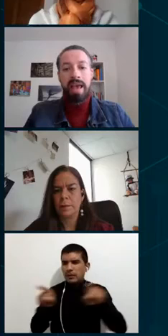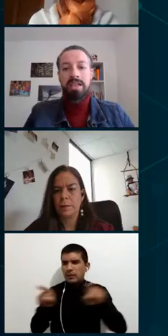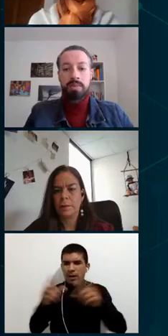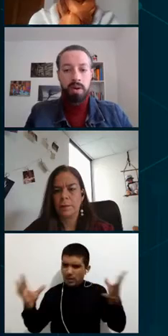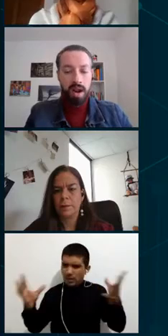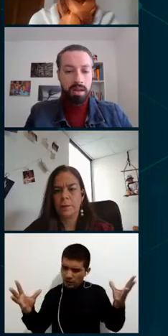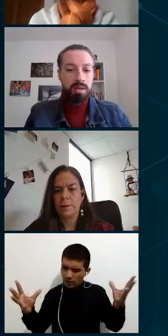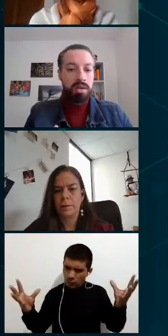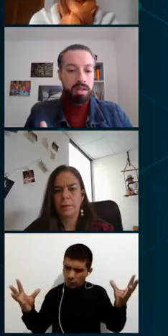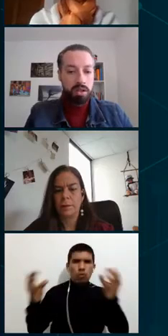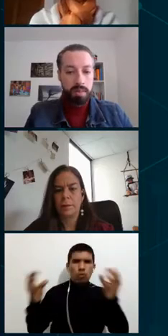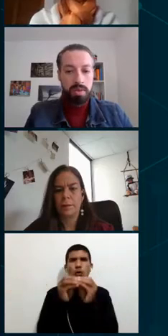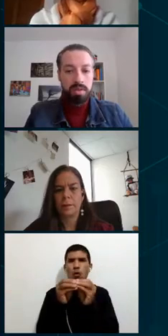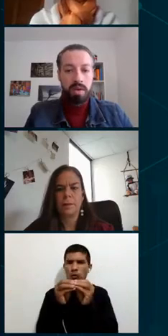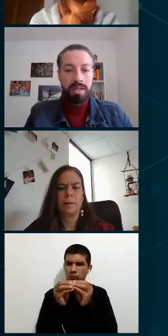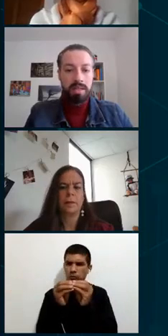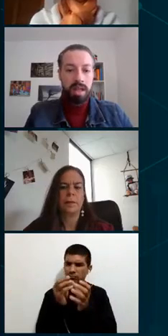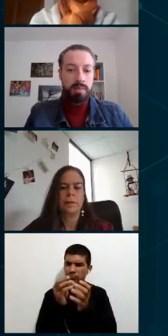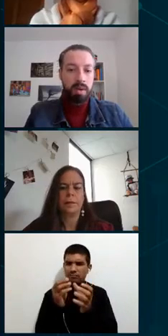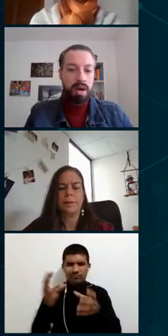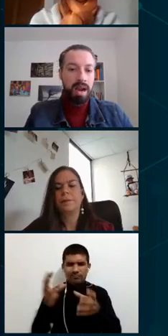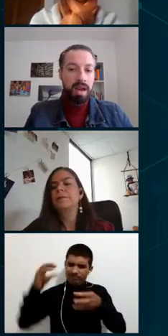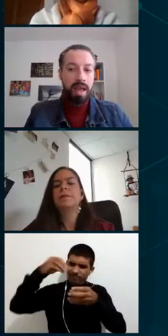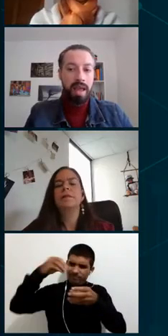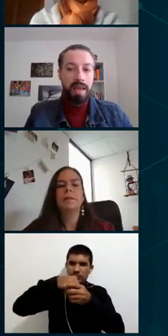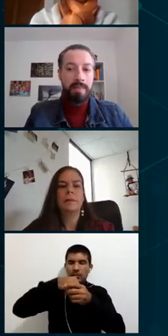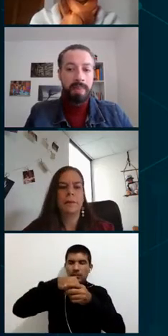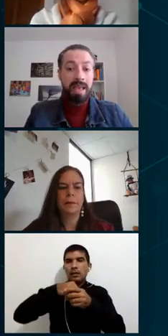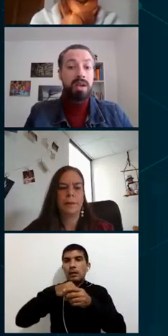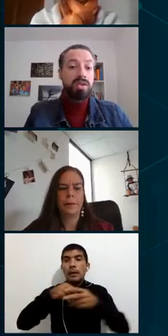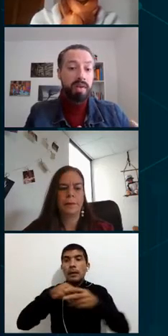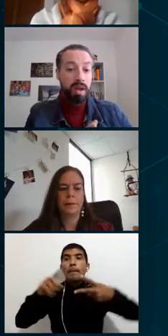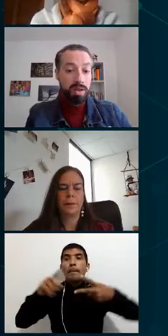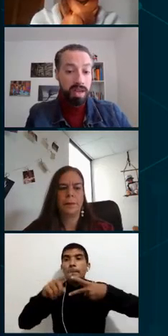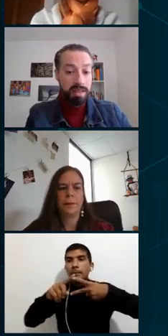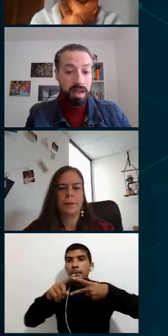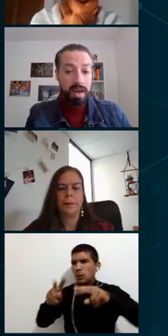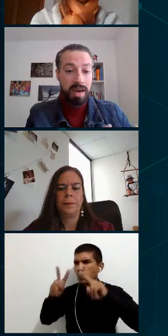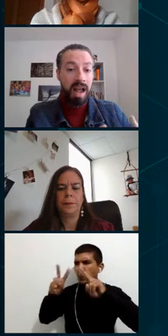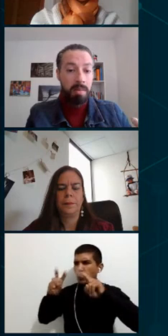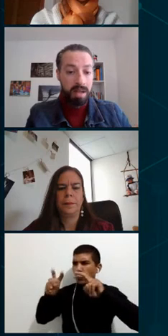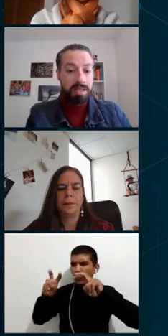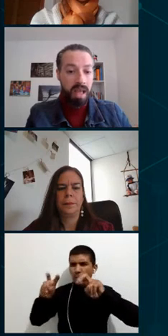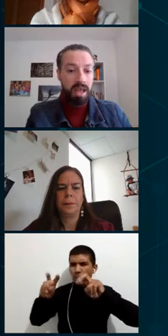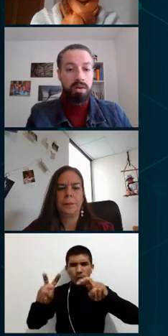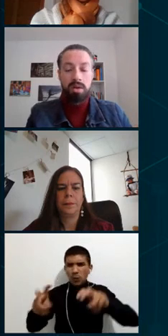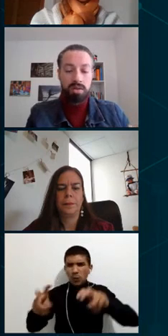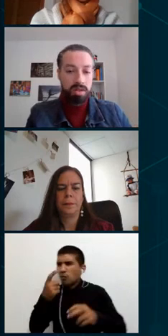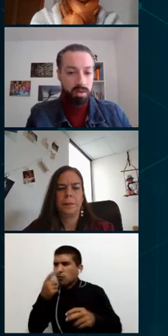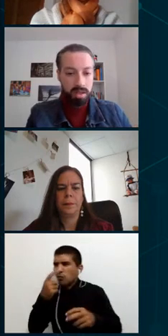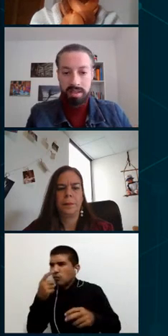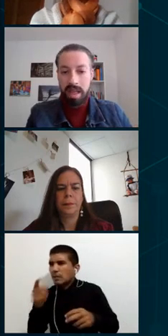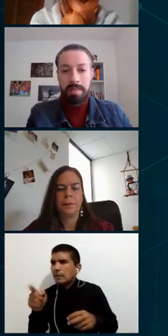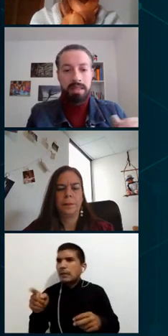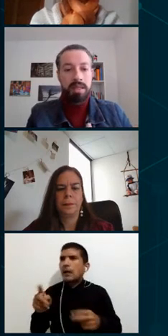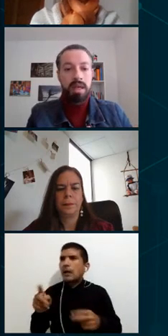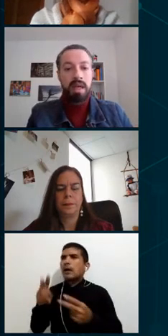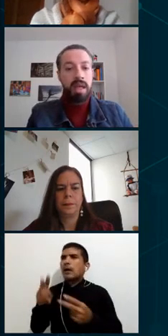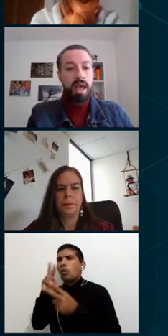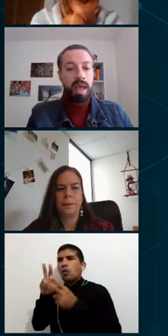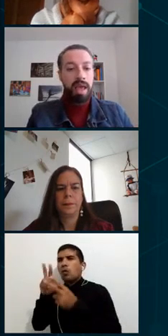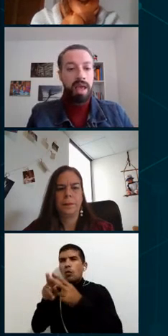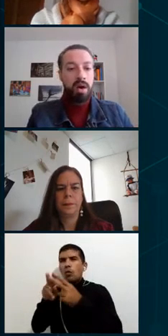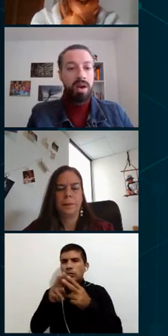necesidad explorar todos esos puntos de vista, explorar inclusive otras ramas de otros